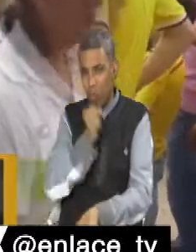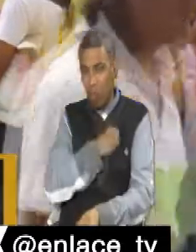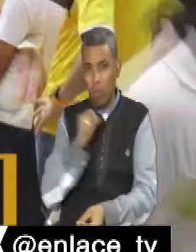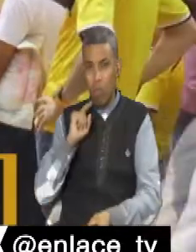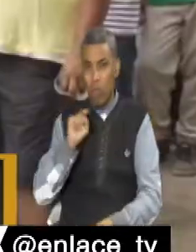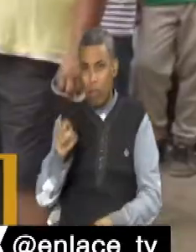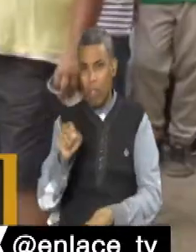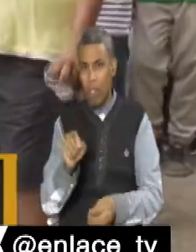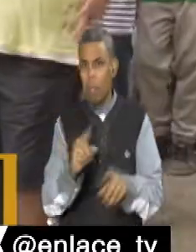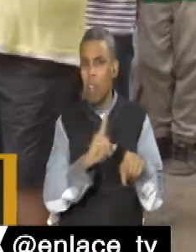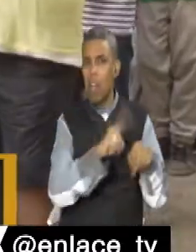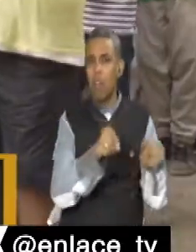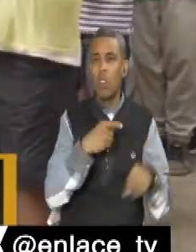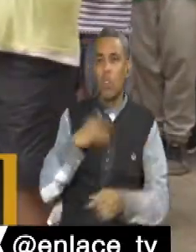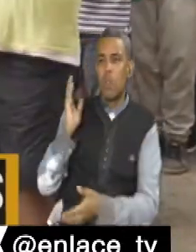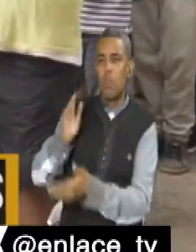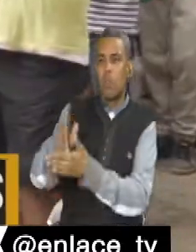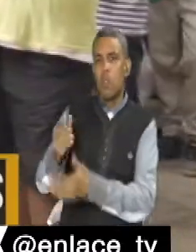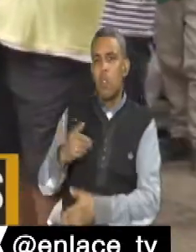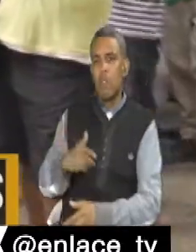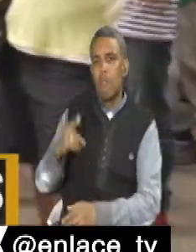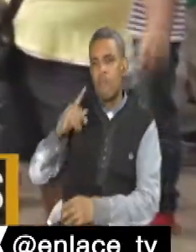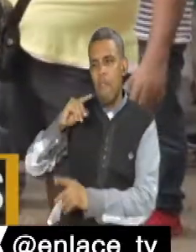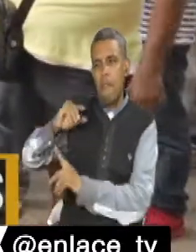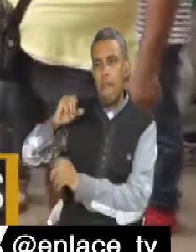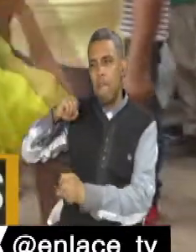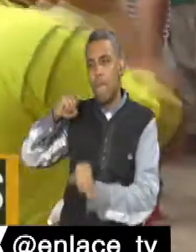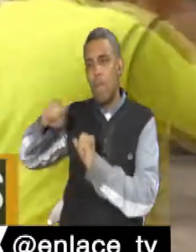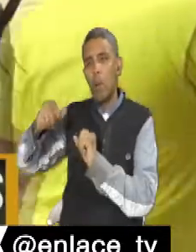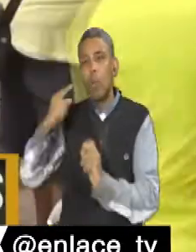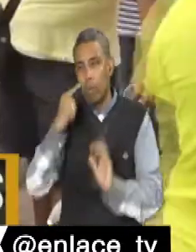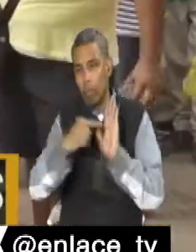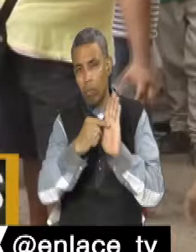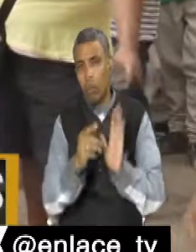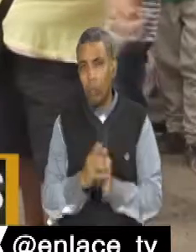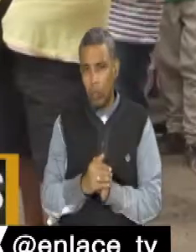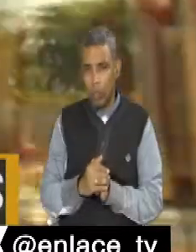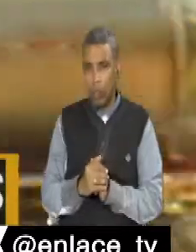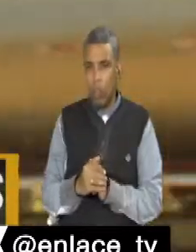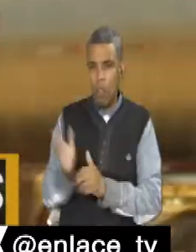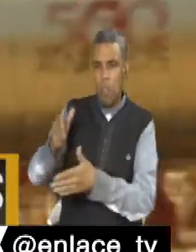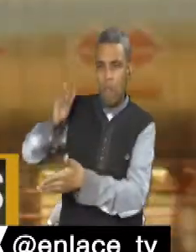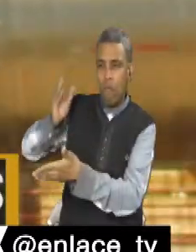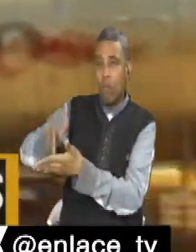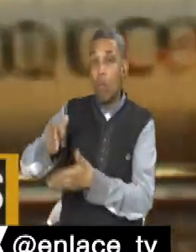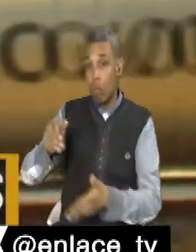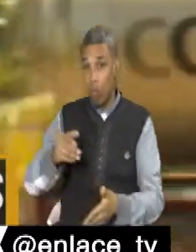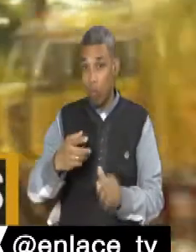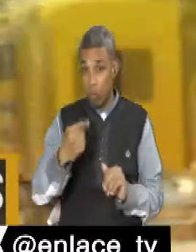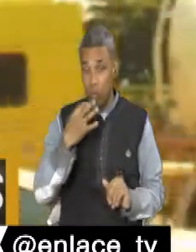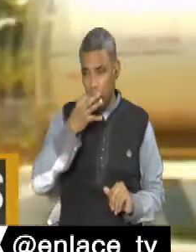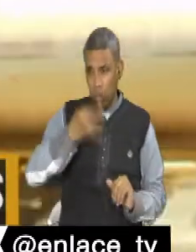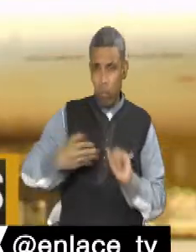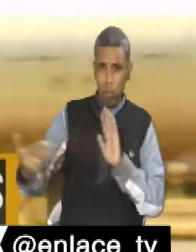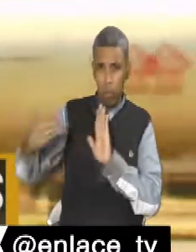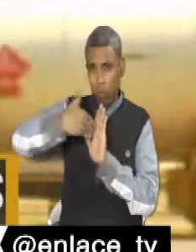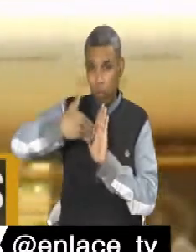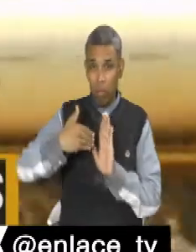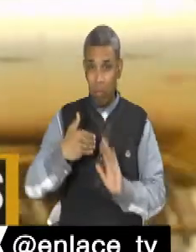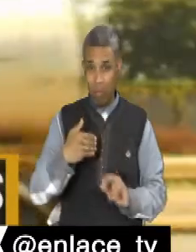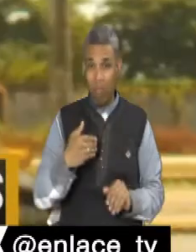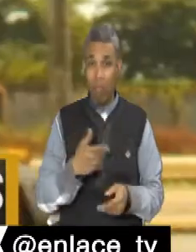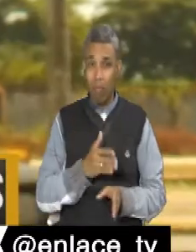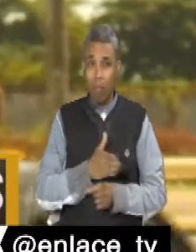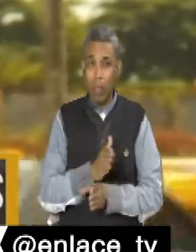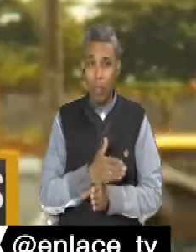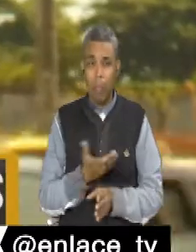este reducido grupo de hinchas del Atlético Bucaramanga, quienes denuncian que fueron blanco de agresiones. No, pues la verdad hemos tenido ya varios inconvenientes con varios